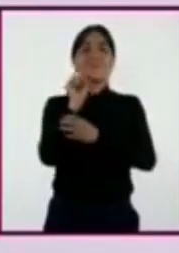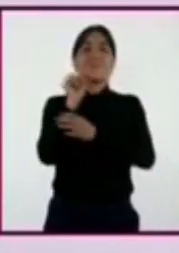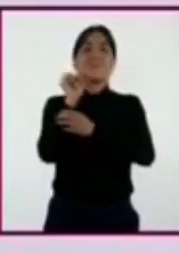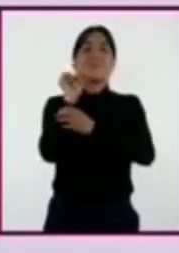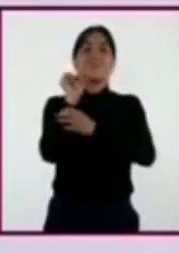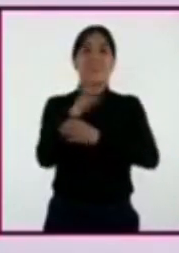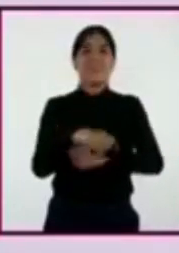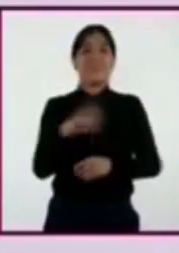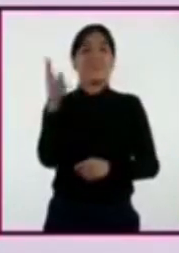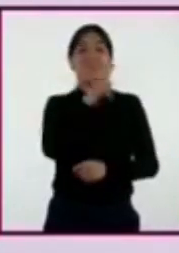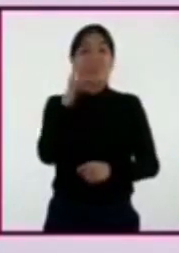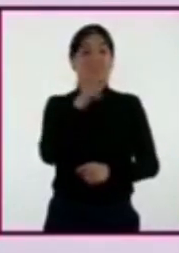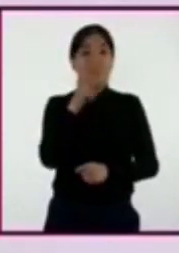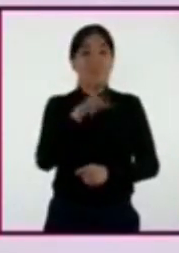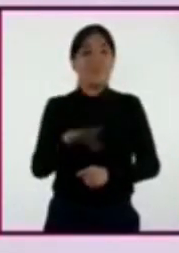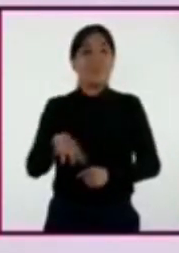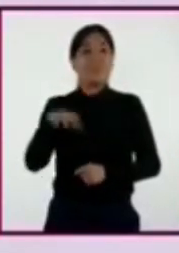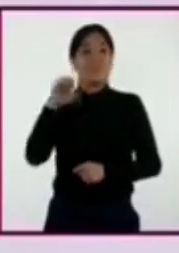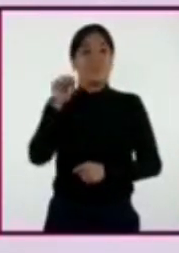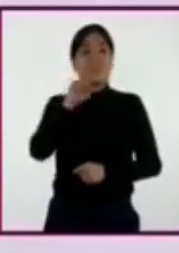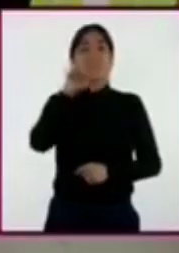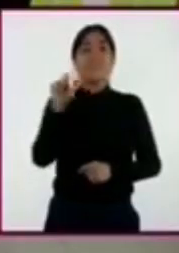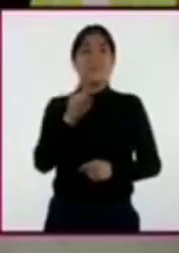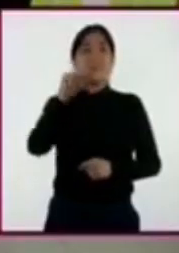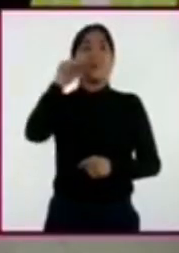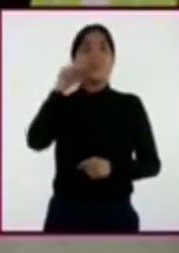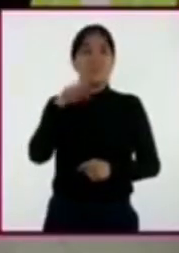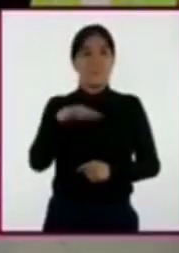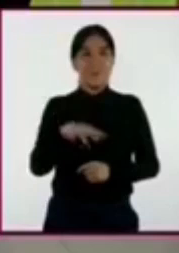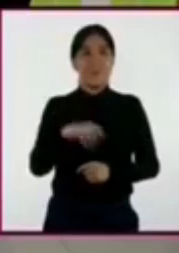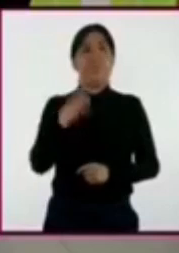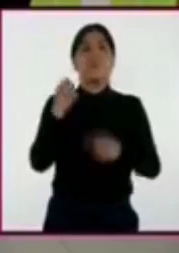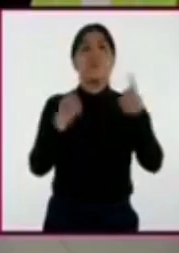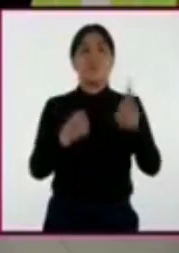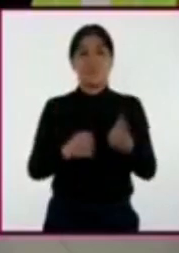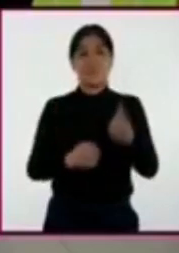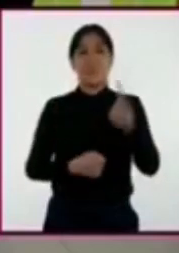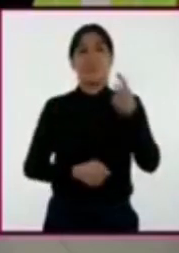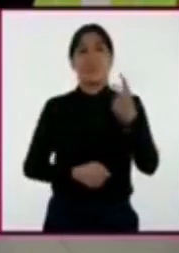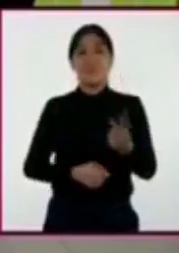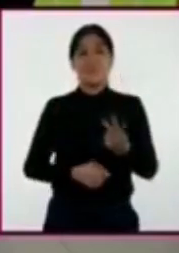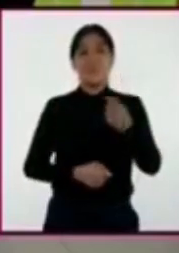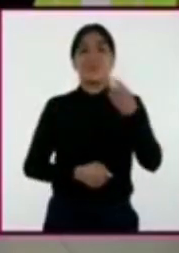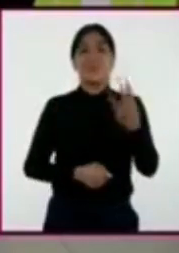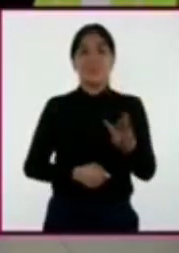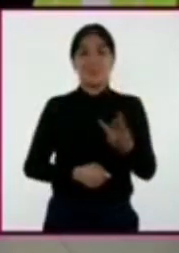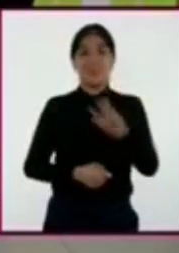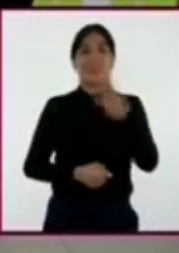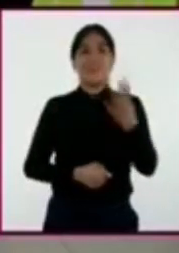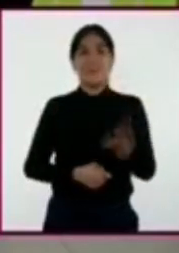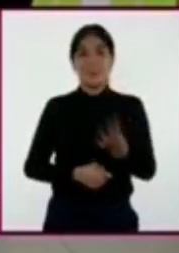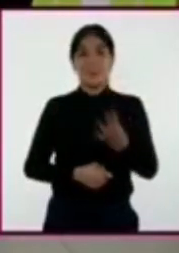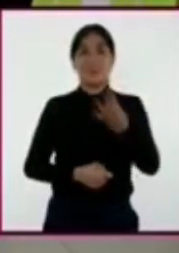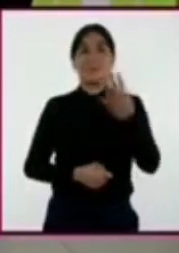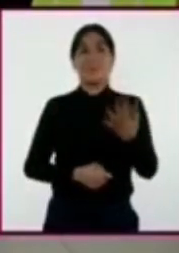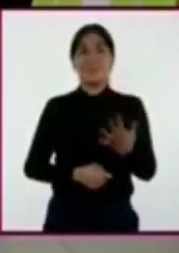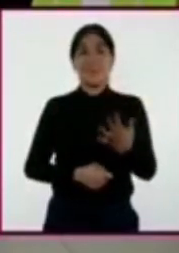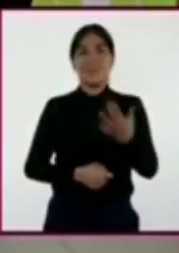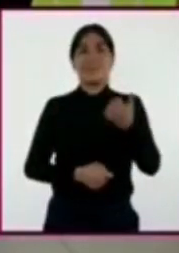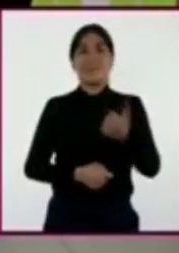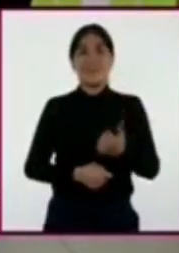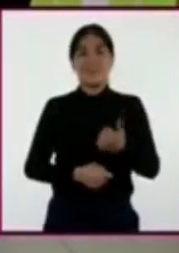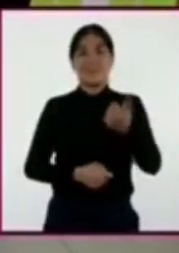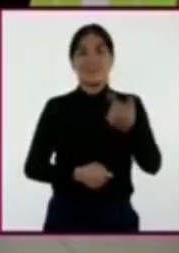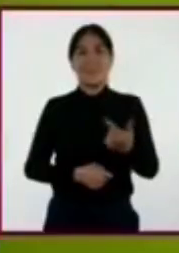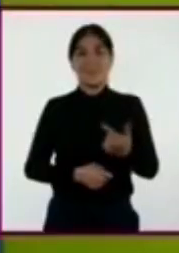Inhalamos y en la exhalación jalamos. Y 1, 2, 3, 4, 5,